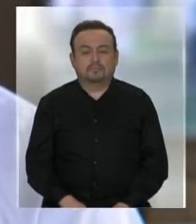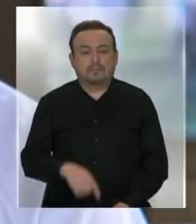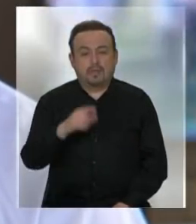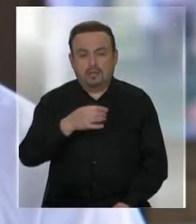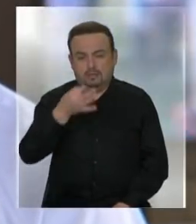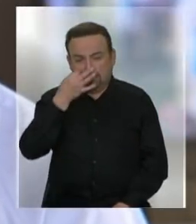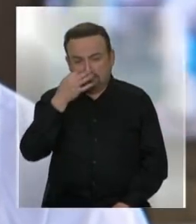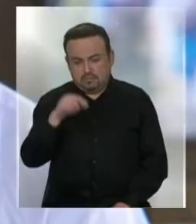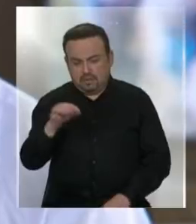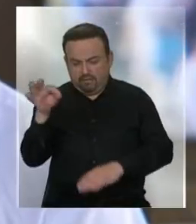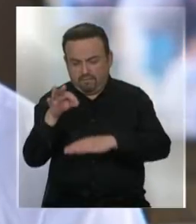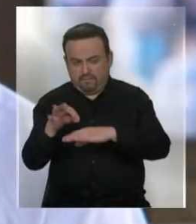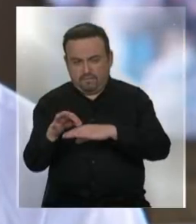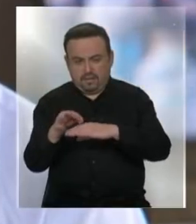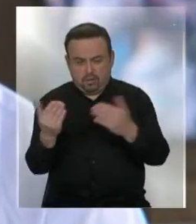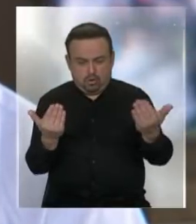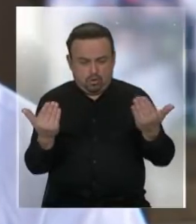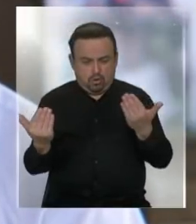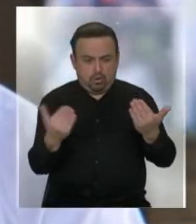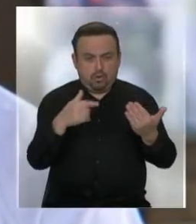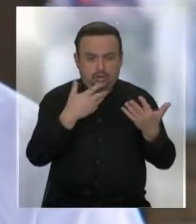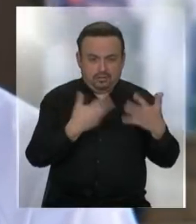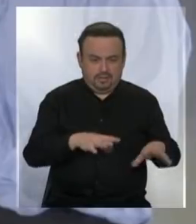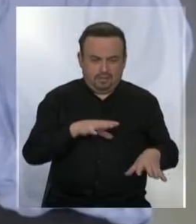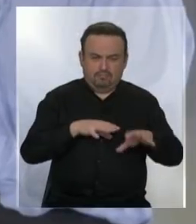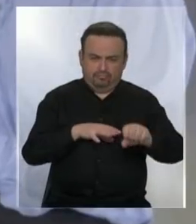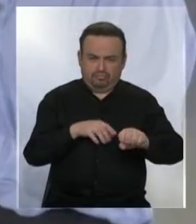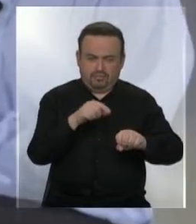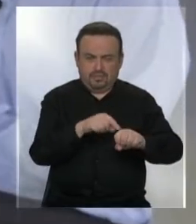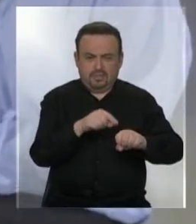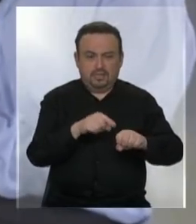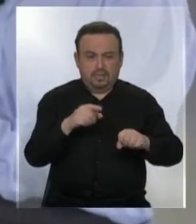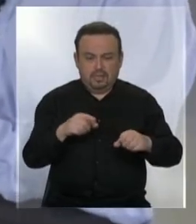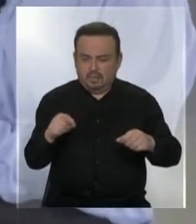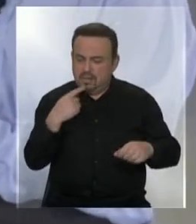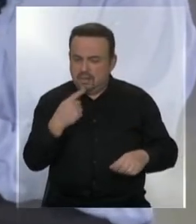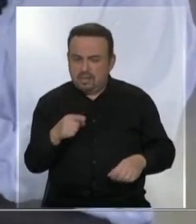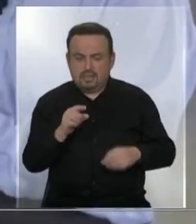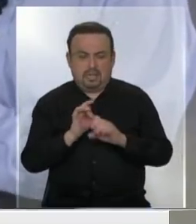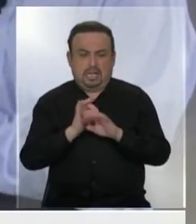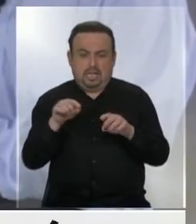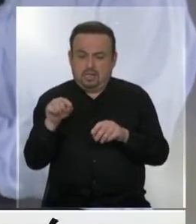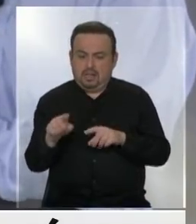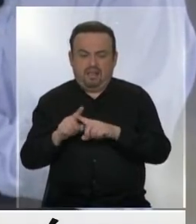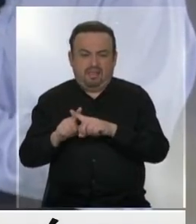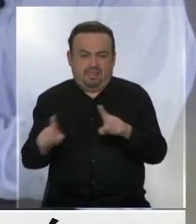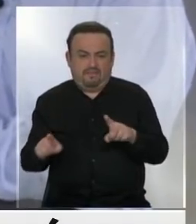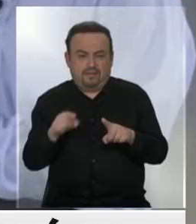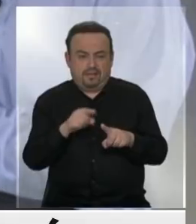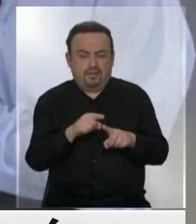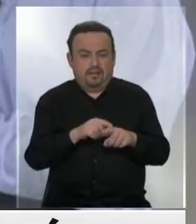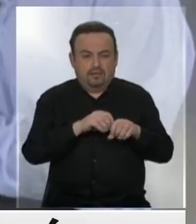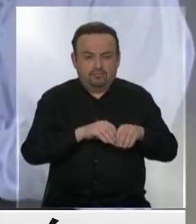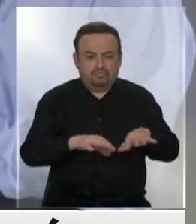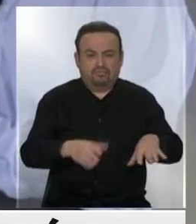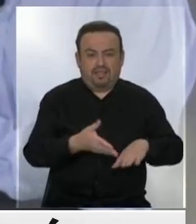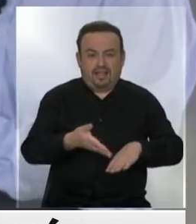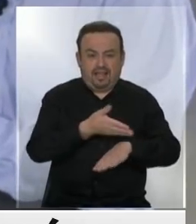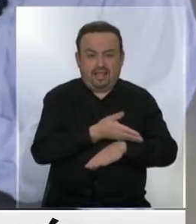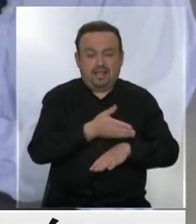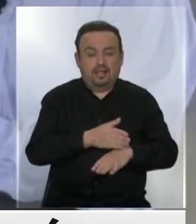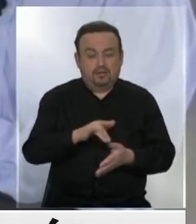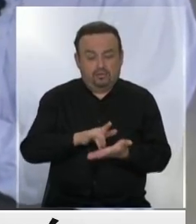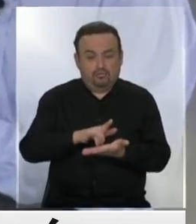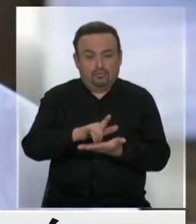Observamos la cepa del virus y la comparamos con las ya identificadas. La secuencia indica claramente que es distinta a la que se propagó previamente en